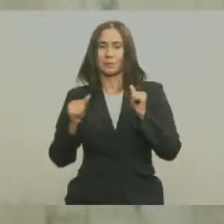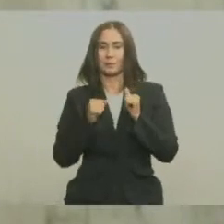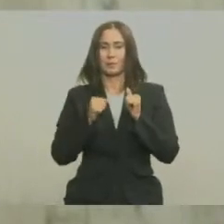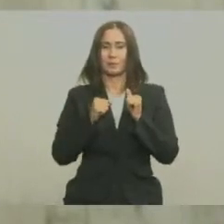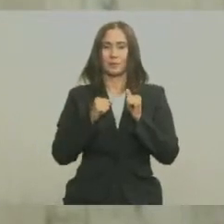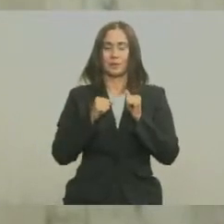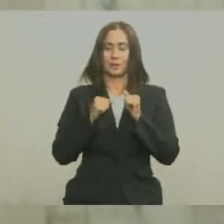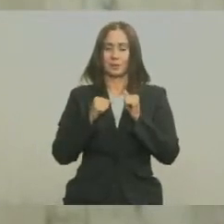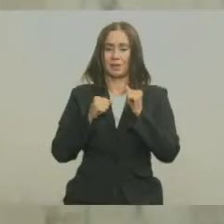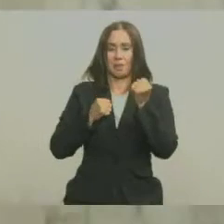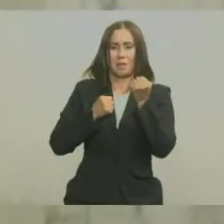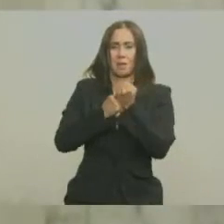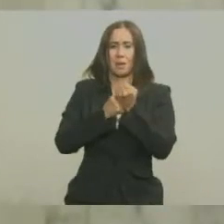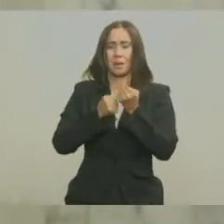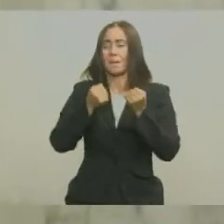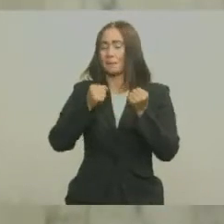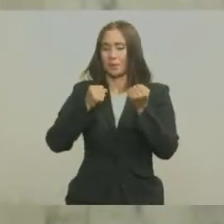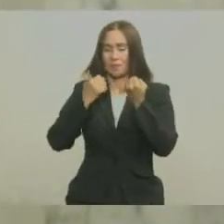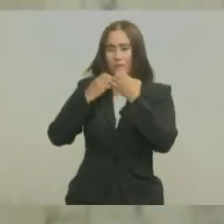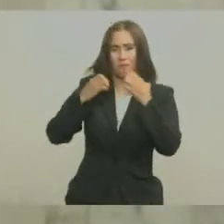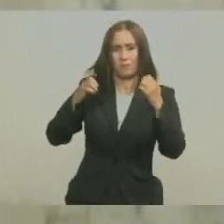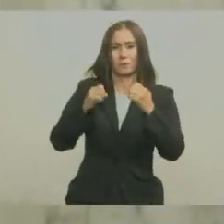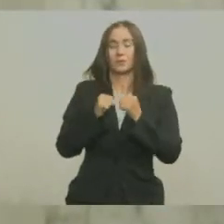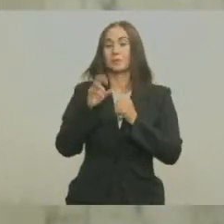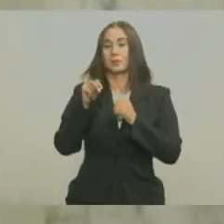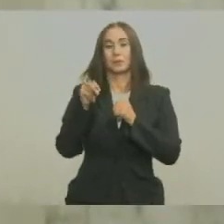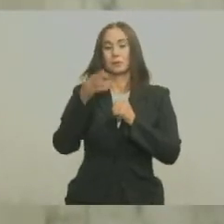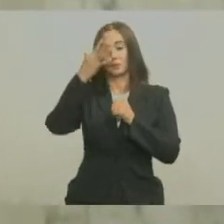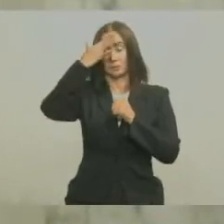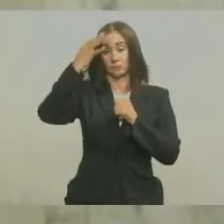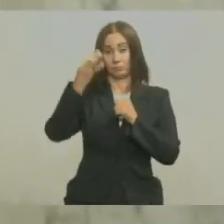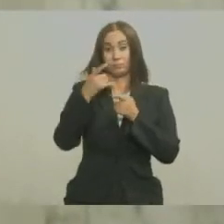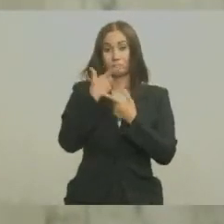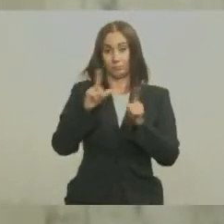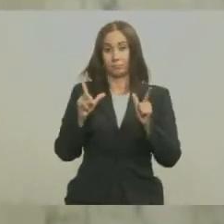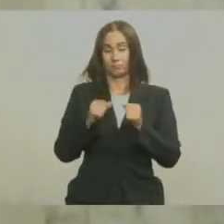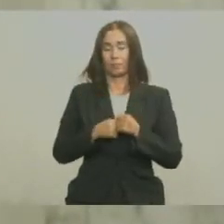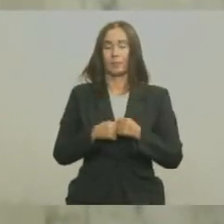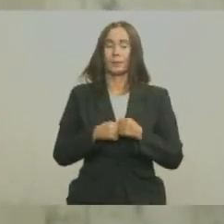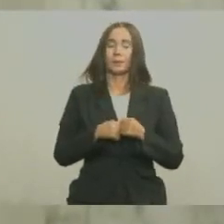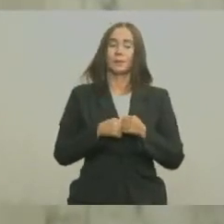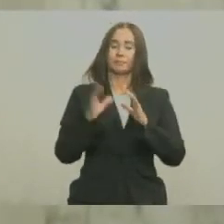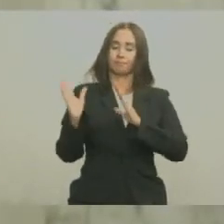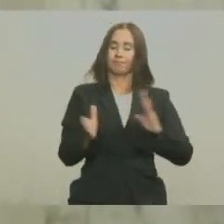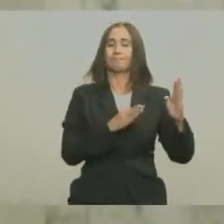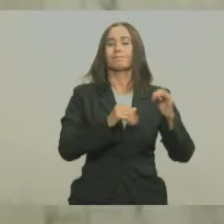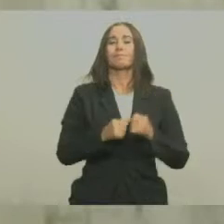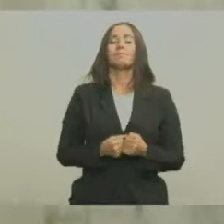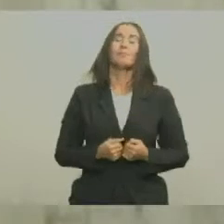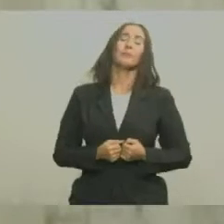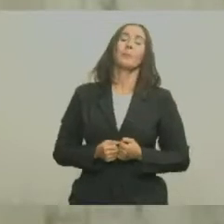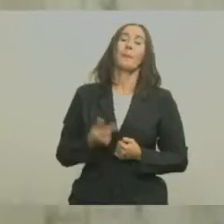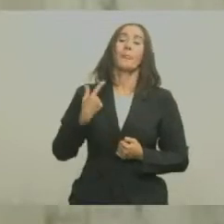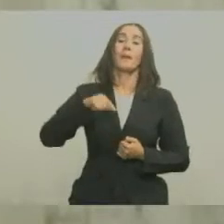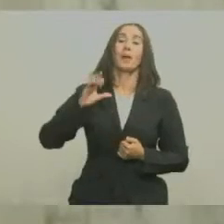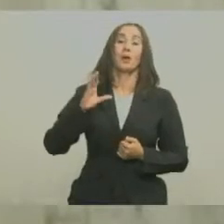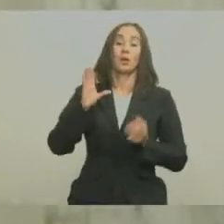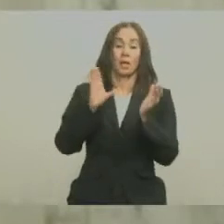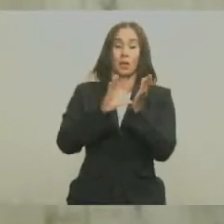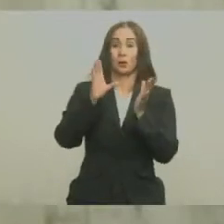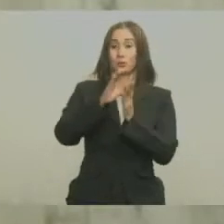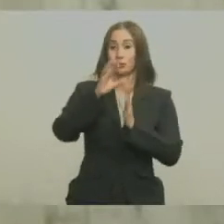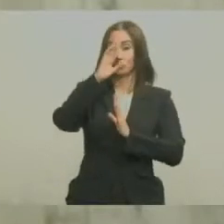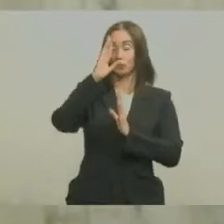y forzado. Fin de la cita. Por nuestra parte, la Constitución